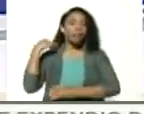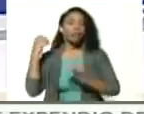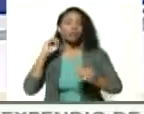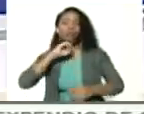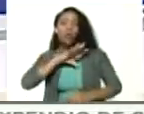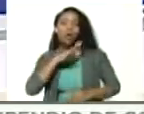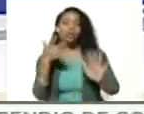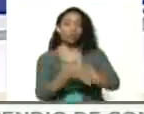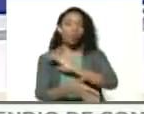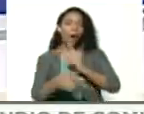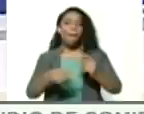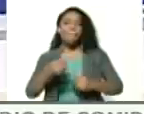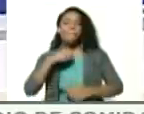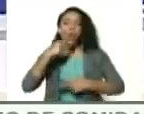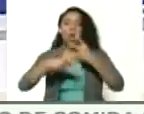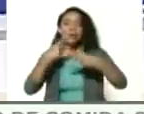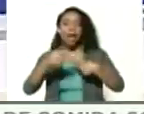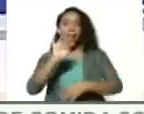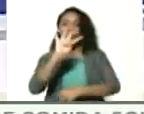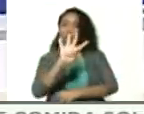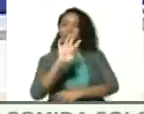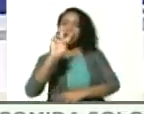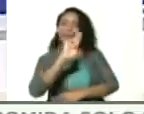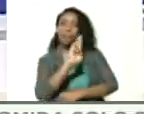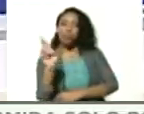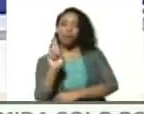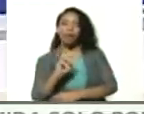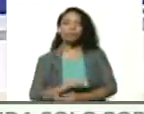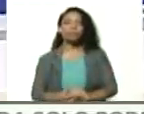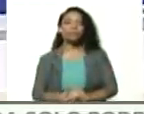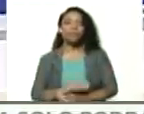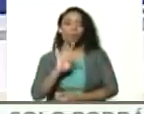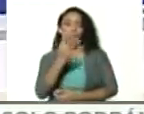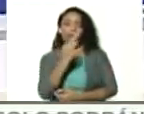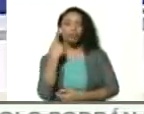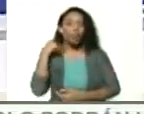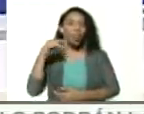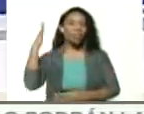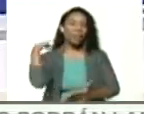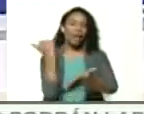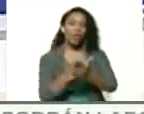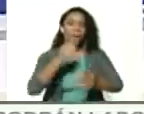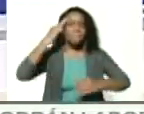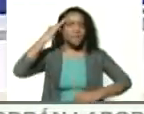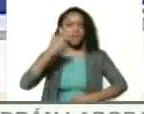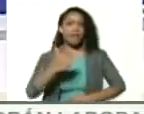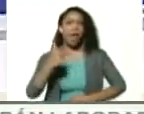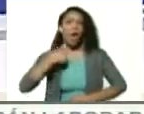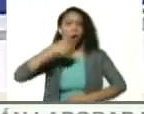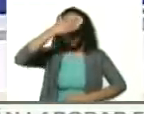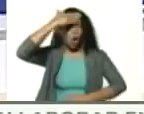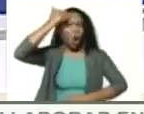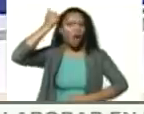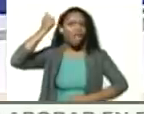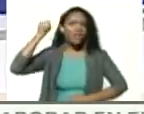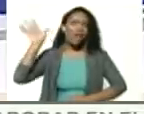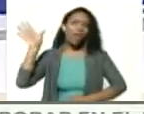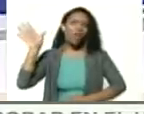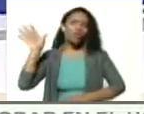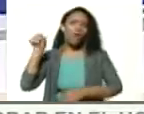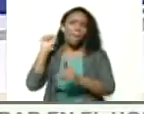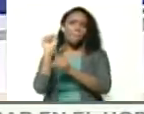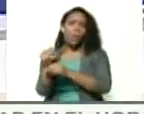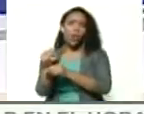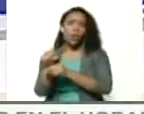vieja política de la Cuarta República, traidores, militares, hoy olvidados y